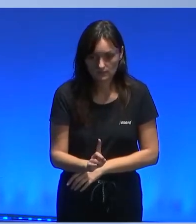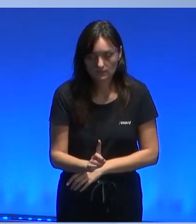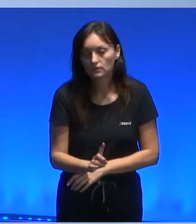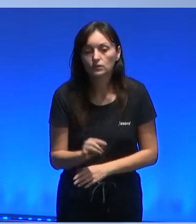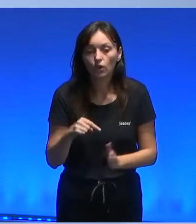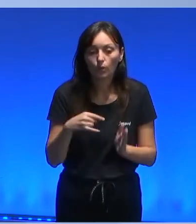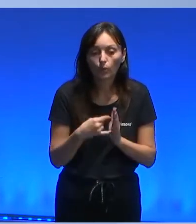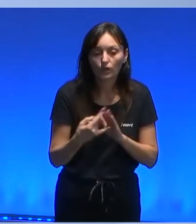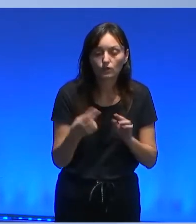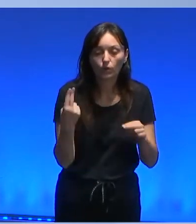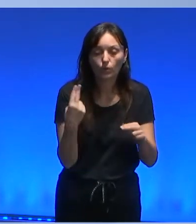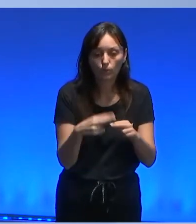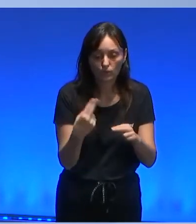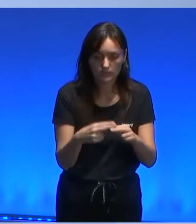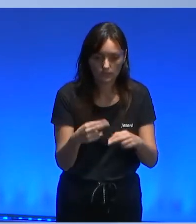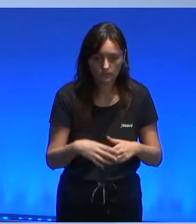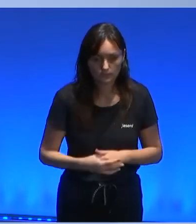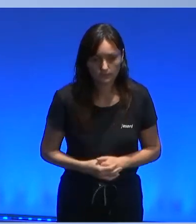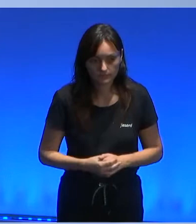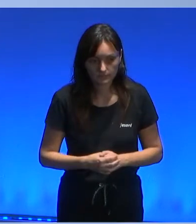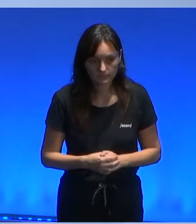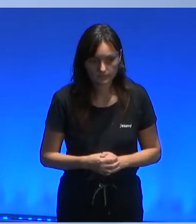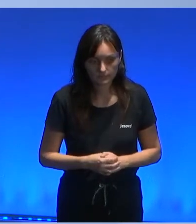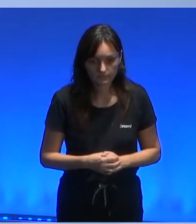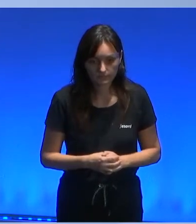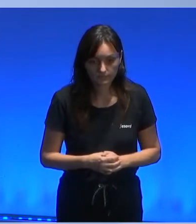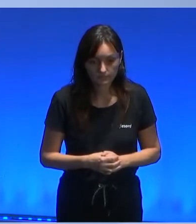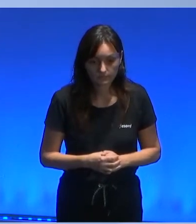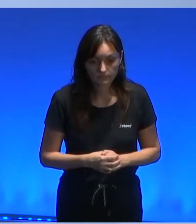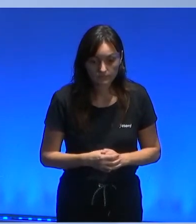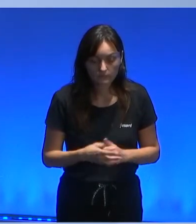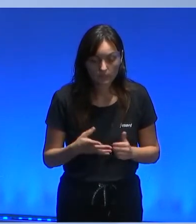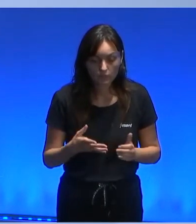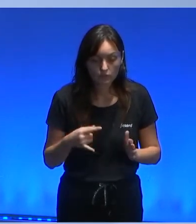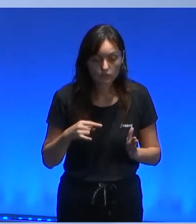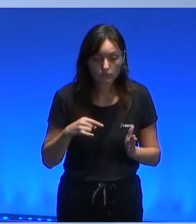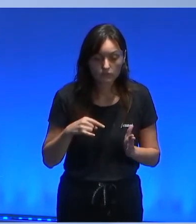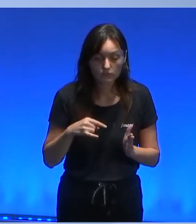proyecto político. Porque es un proyecto que